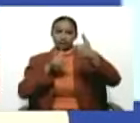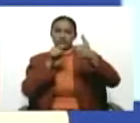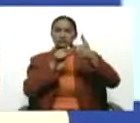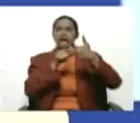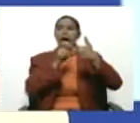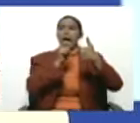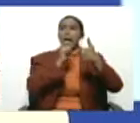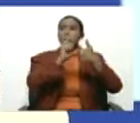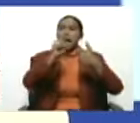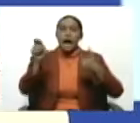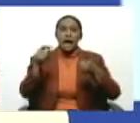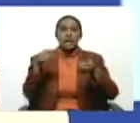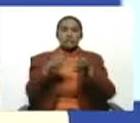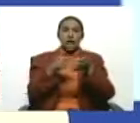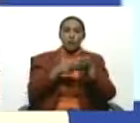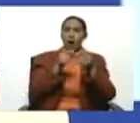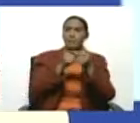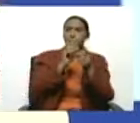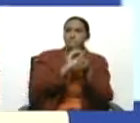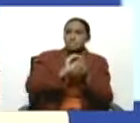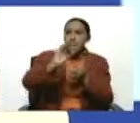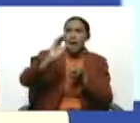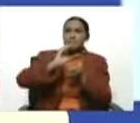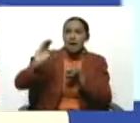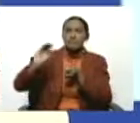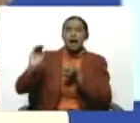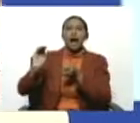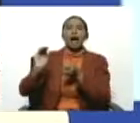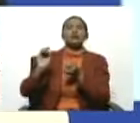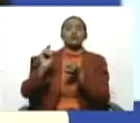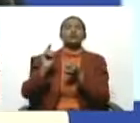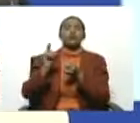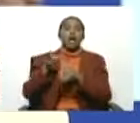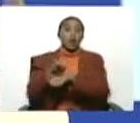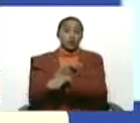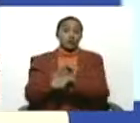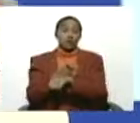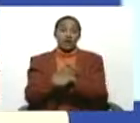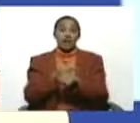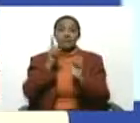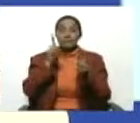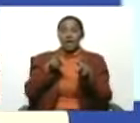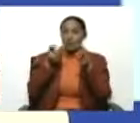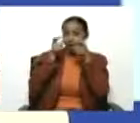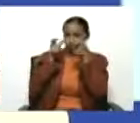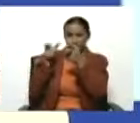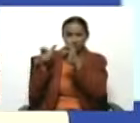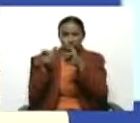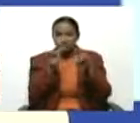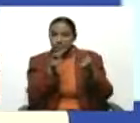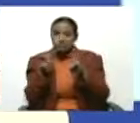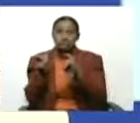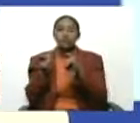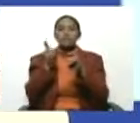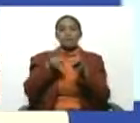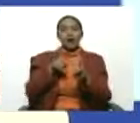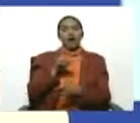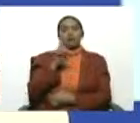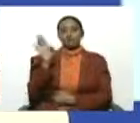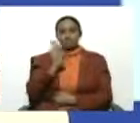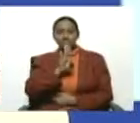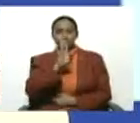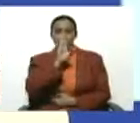deuda por supuesto a veces entonces la demanda es muy fuerte y el gobierno central tiene que dar frente a ello y es a veces son políticas